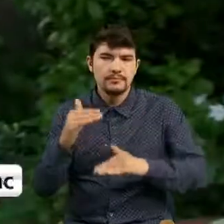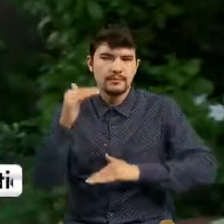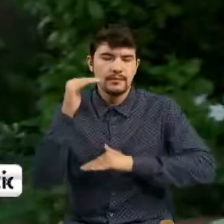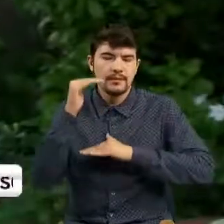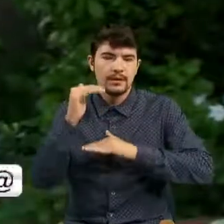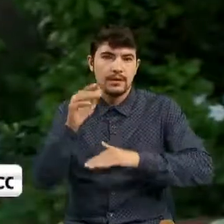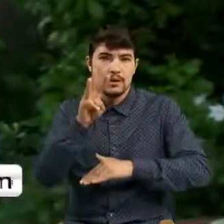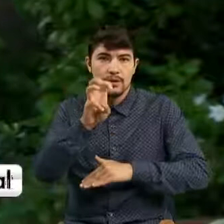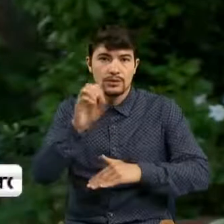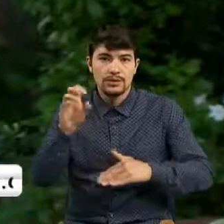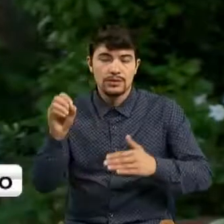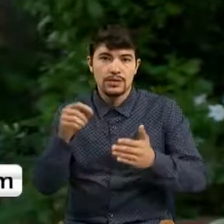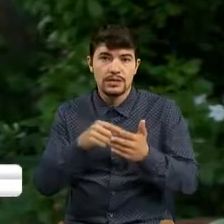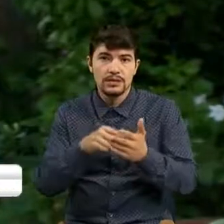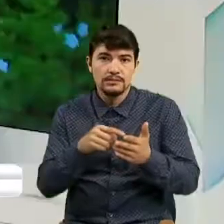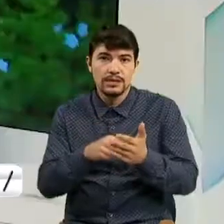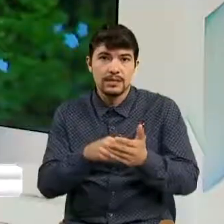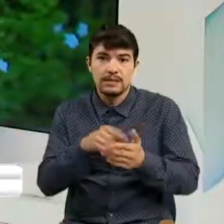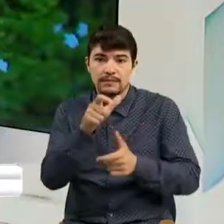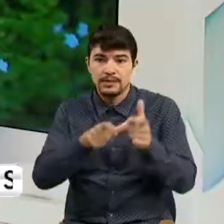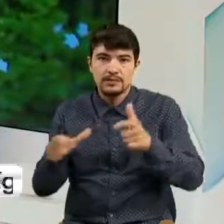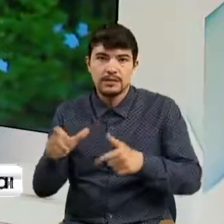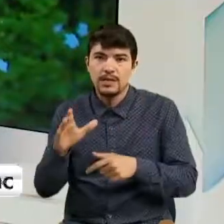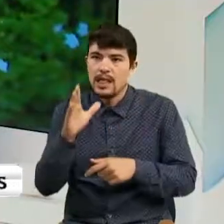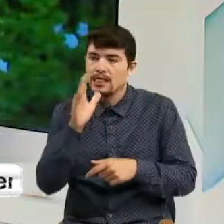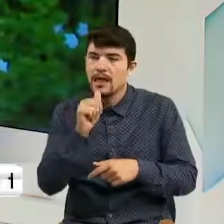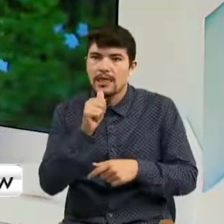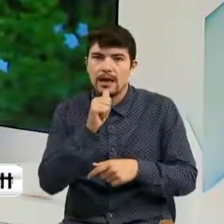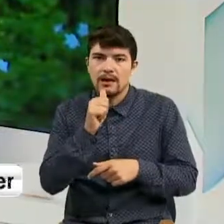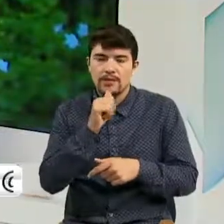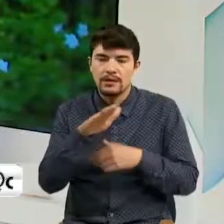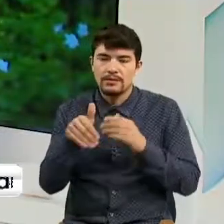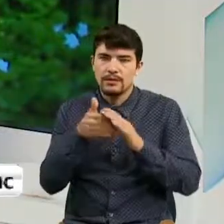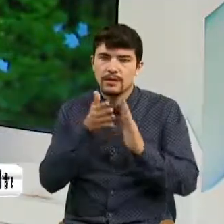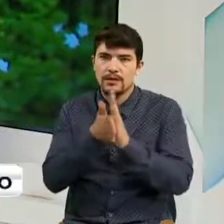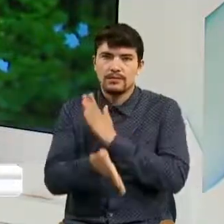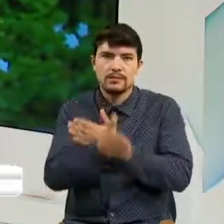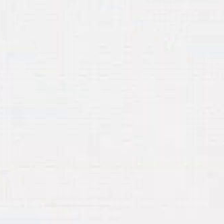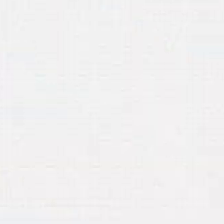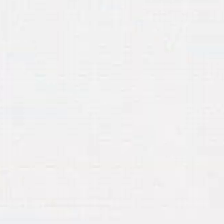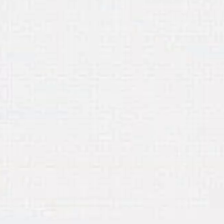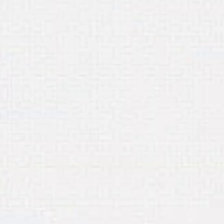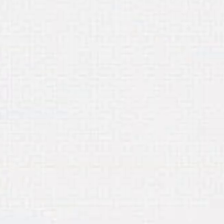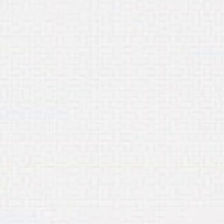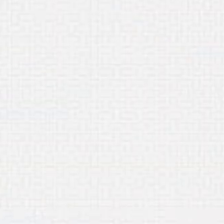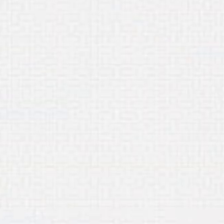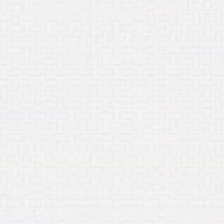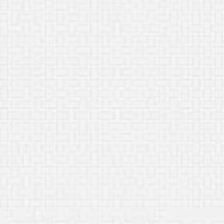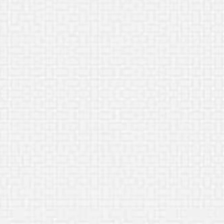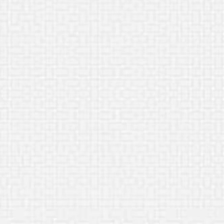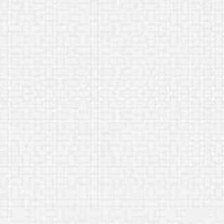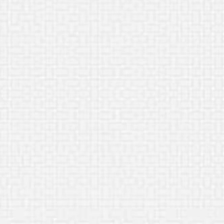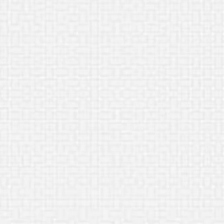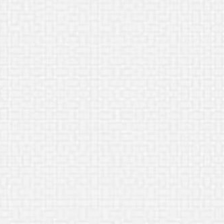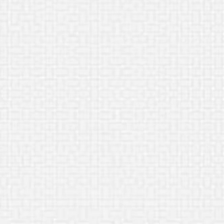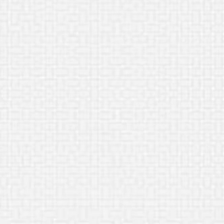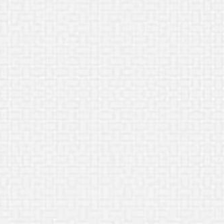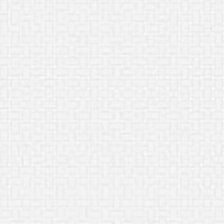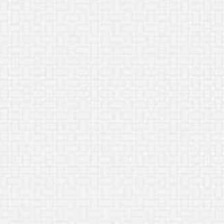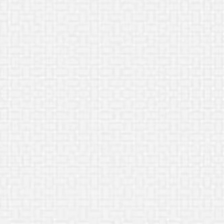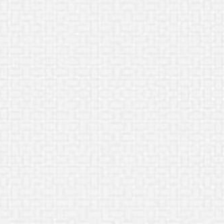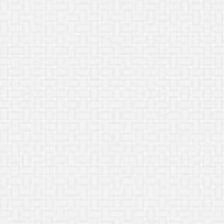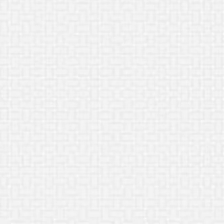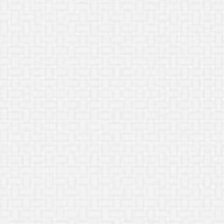mil personas durante más de 3 semanas. Que tengan una feliz tarde, volvemos a estudio. Canaltro.com